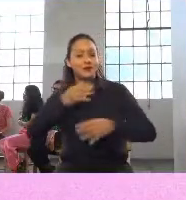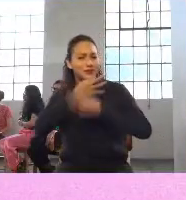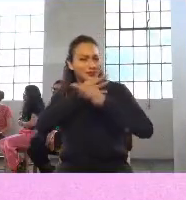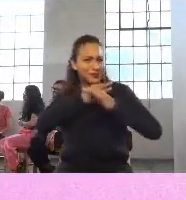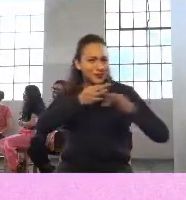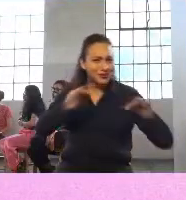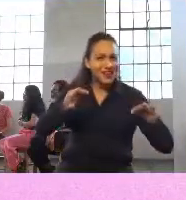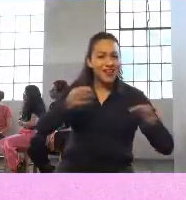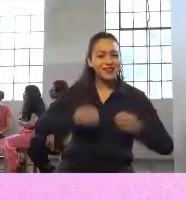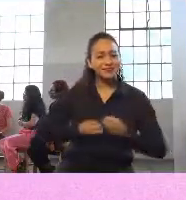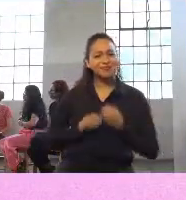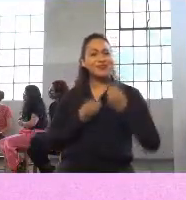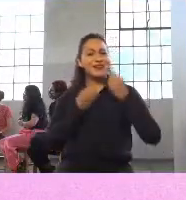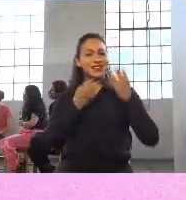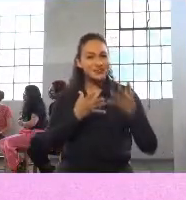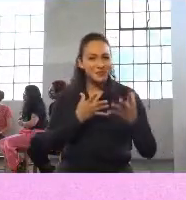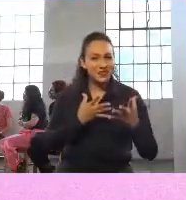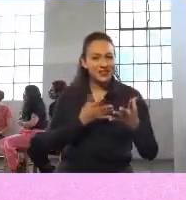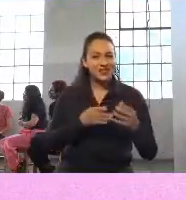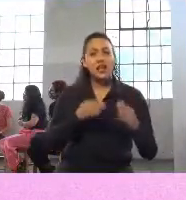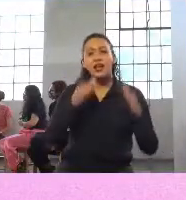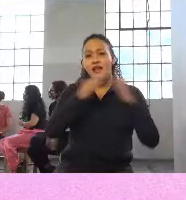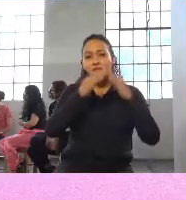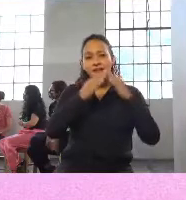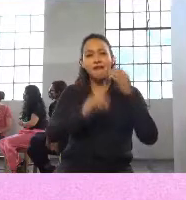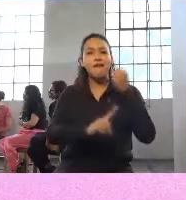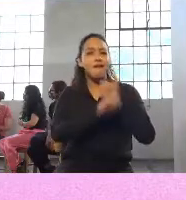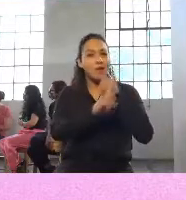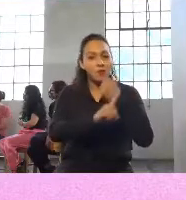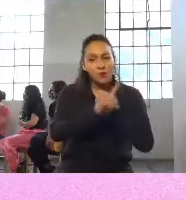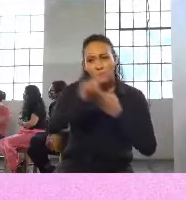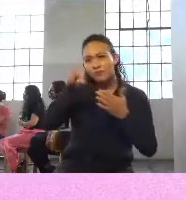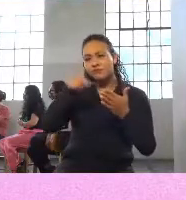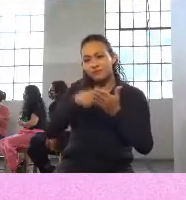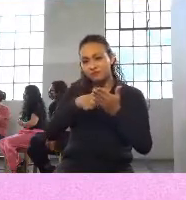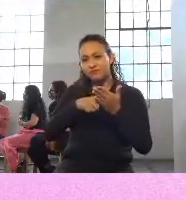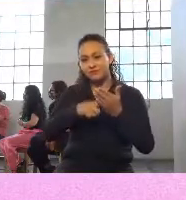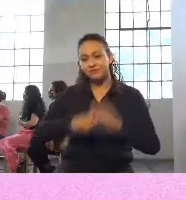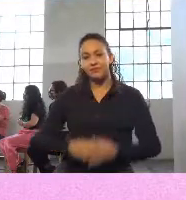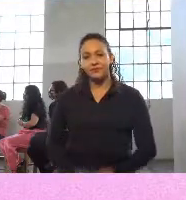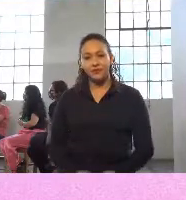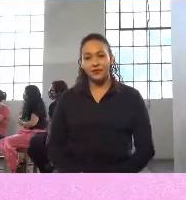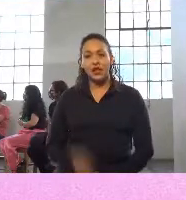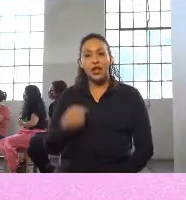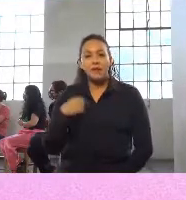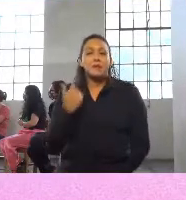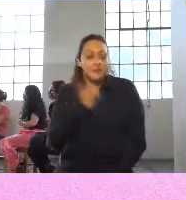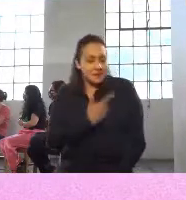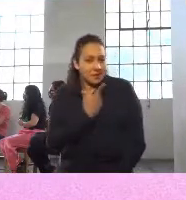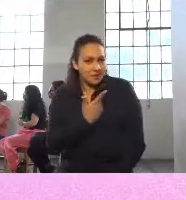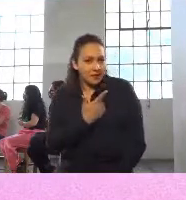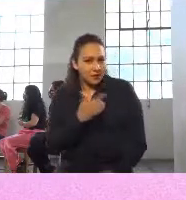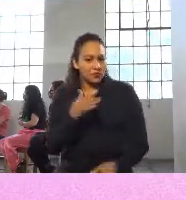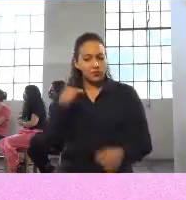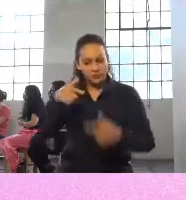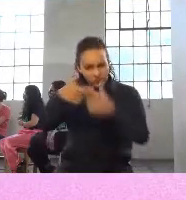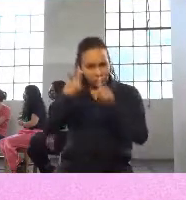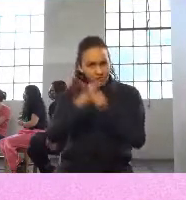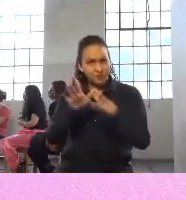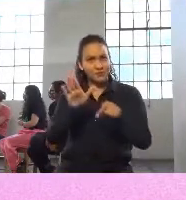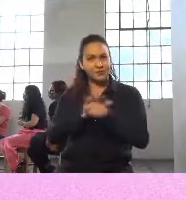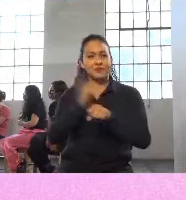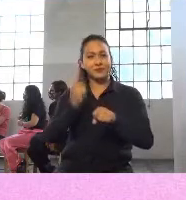apagas el celular y ya, ¿no? Pero no es cierto, porque es una manifestación de esa violencia, ¿no? A mí lo que me gusta mucho de luchadoras